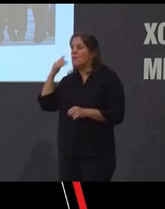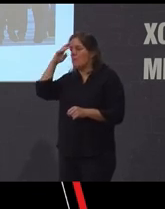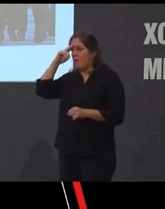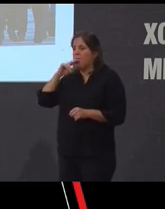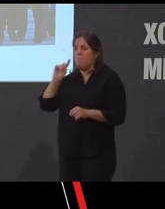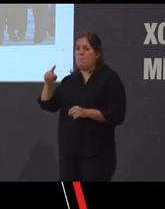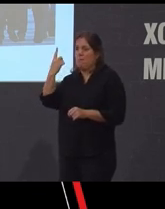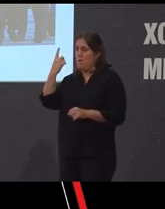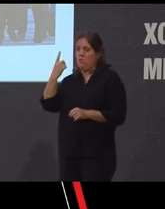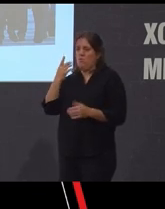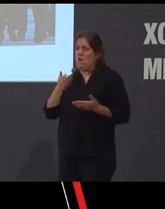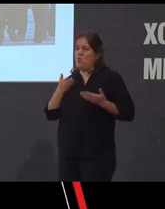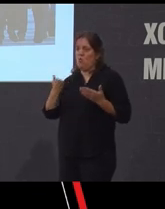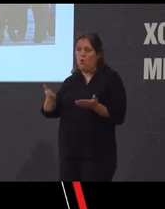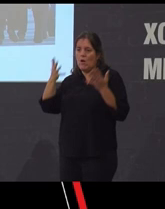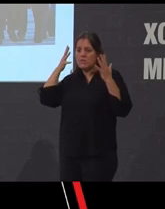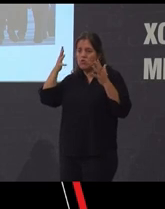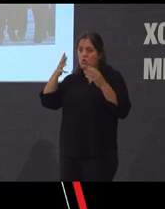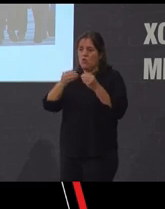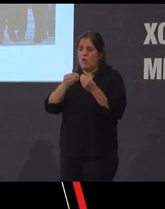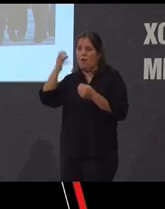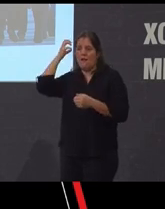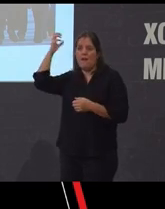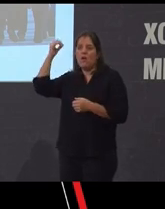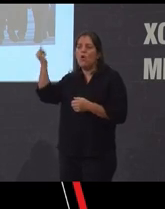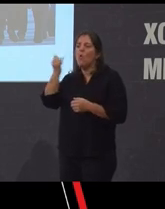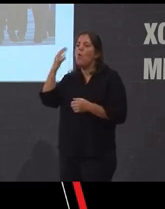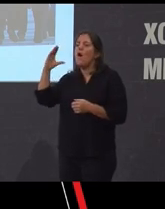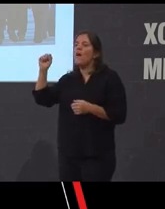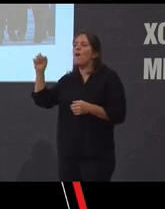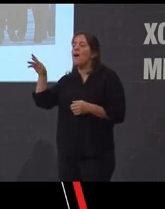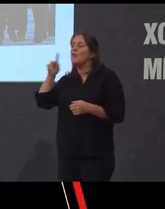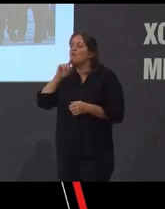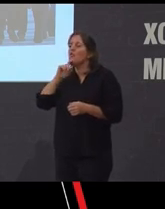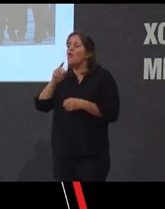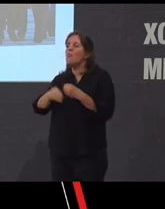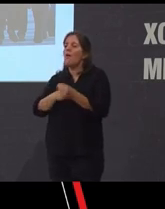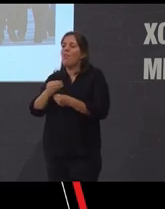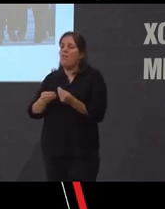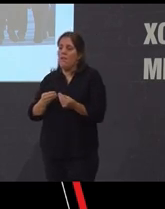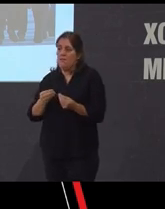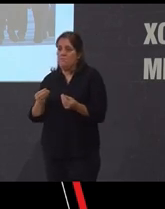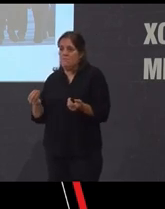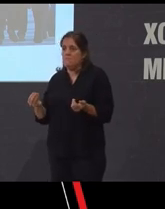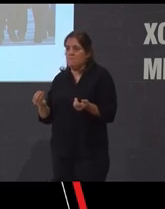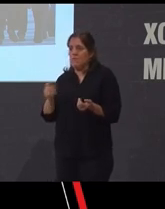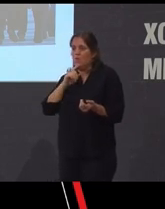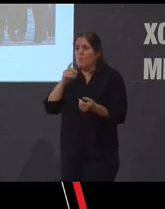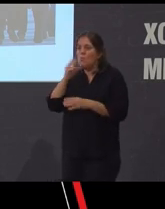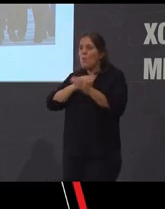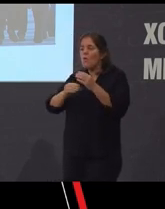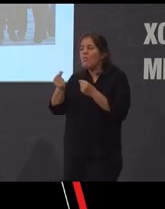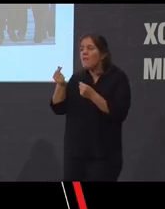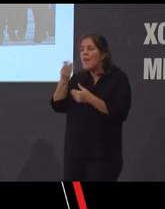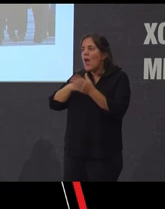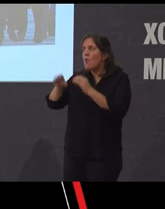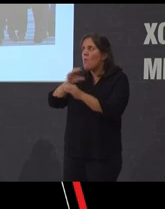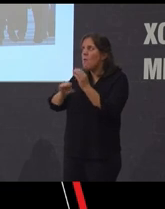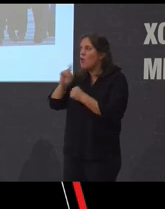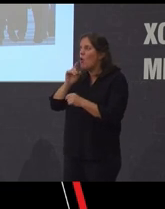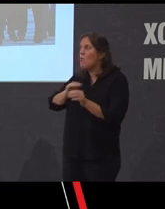primeiro que asesorou a Juan Carlos sobre como debía de mover onde